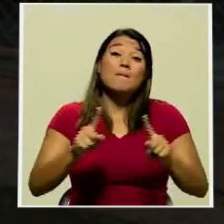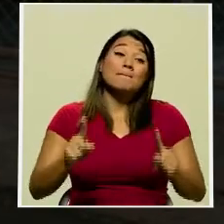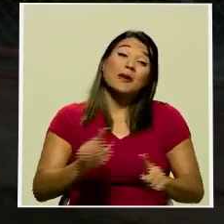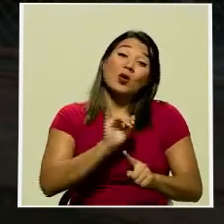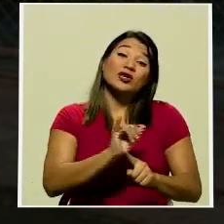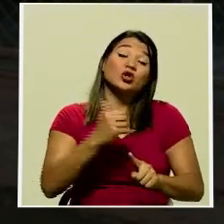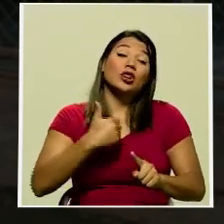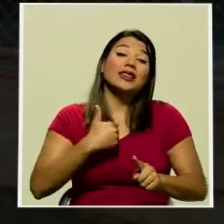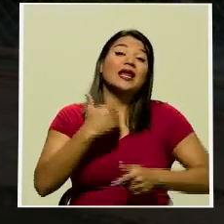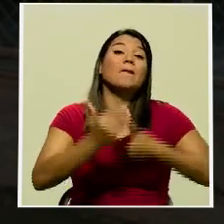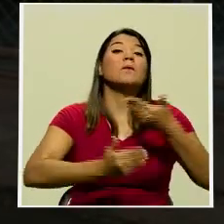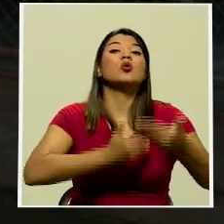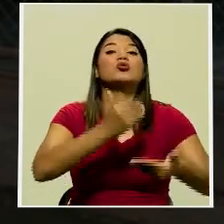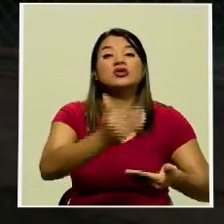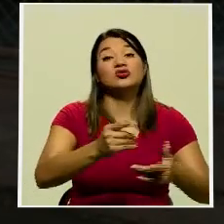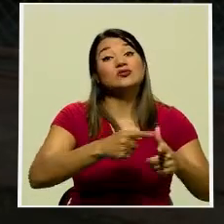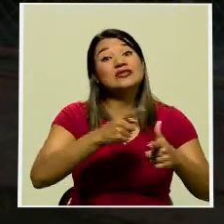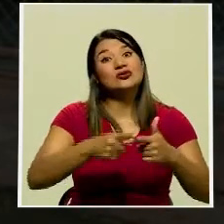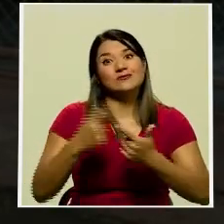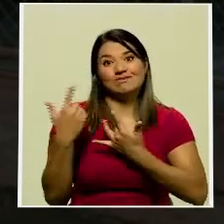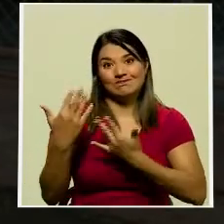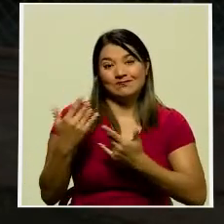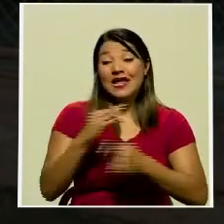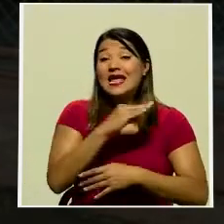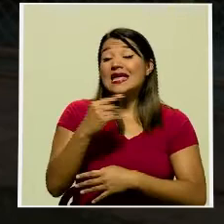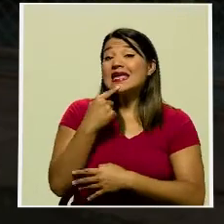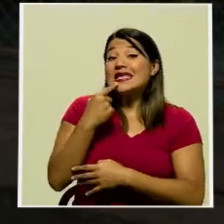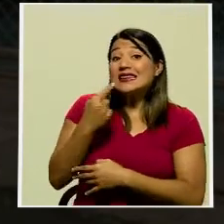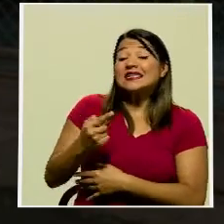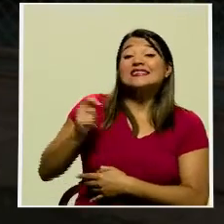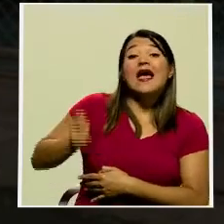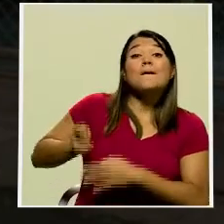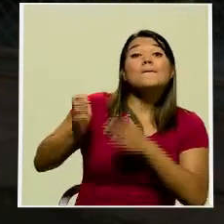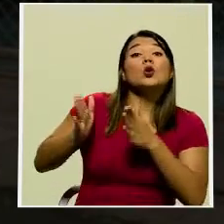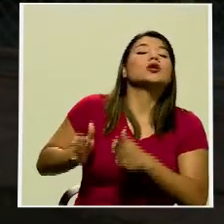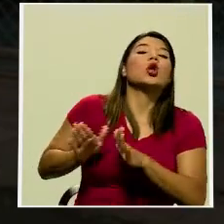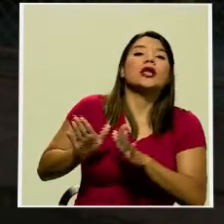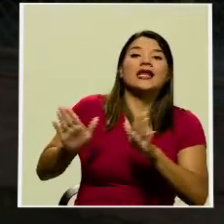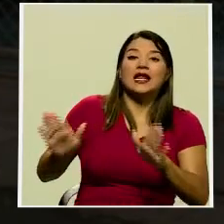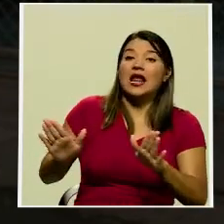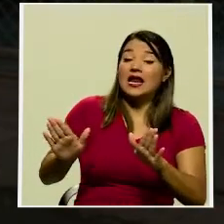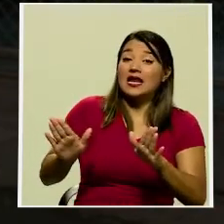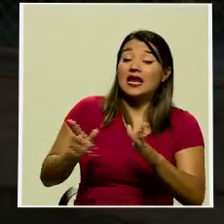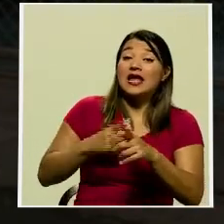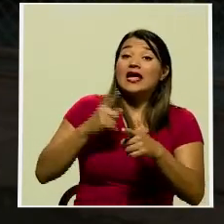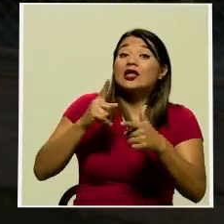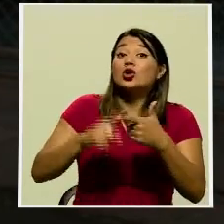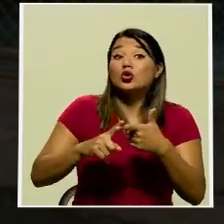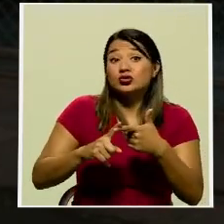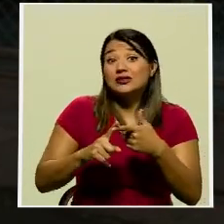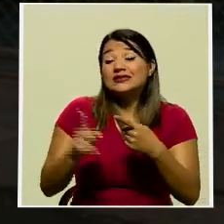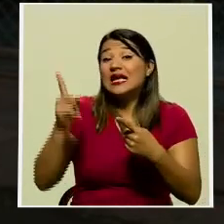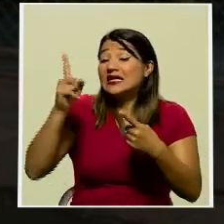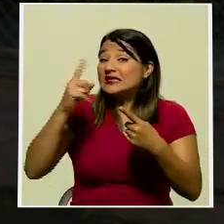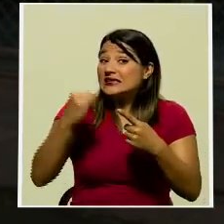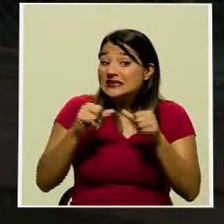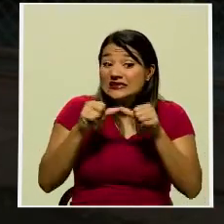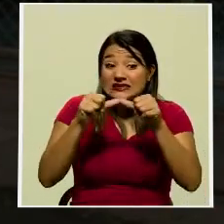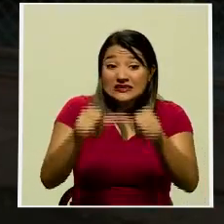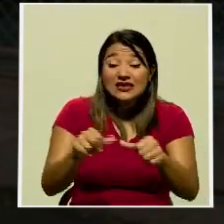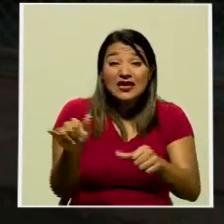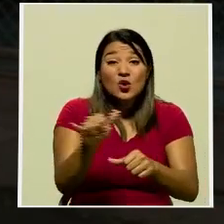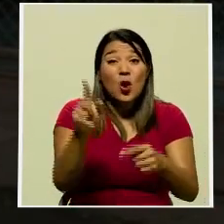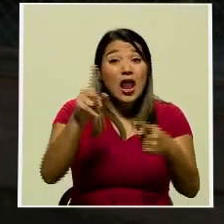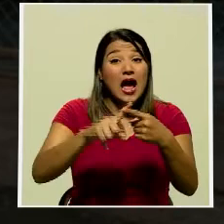que nos dijeron en la Procuraduría es que de continuar así, por lo menos hasta marzo, sería insostenible que